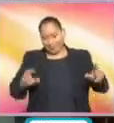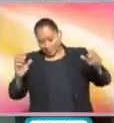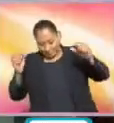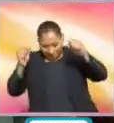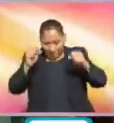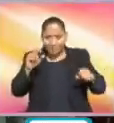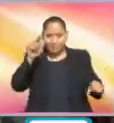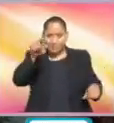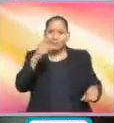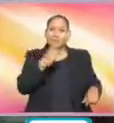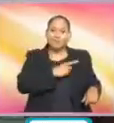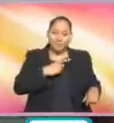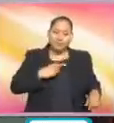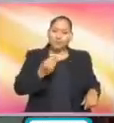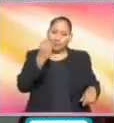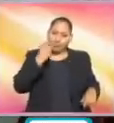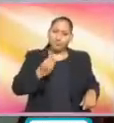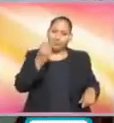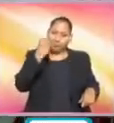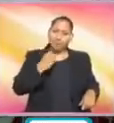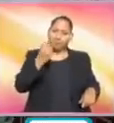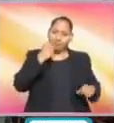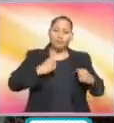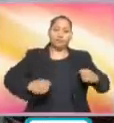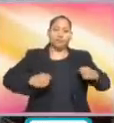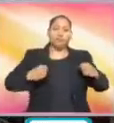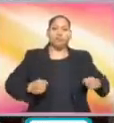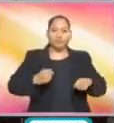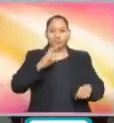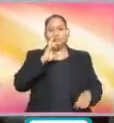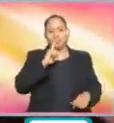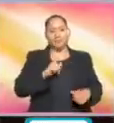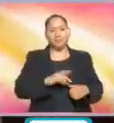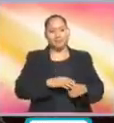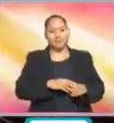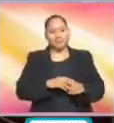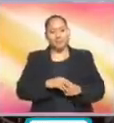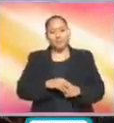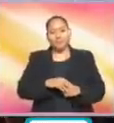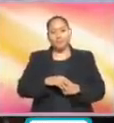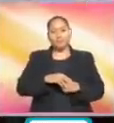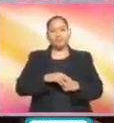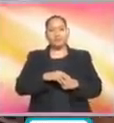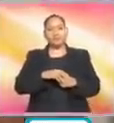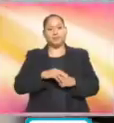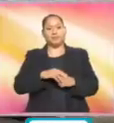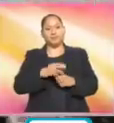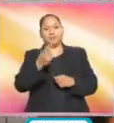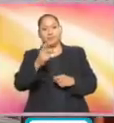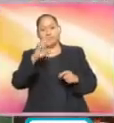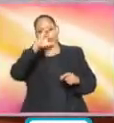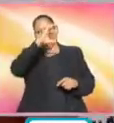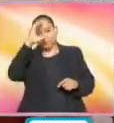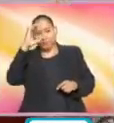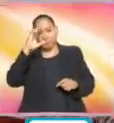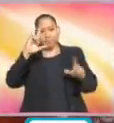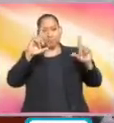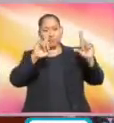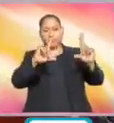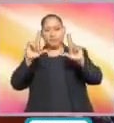ahí tienen que comer y comer y comer. Entre más engordan es mejor para ellos. Y luego acá esta galería de